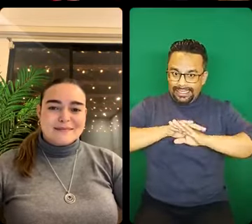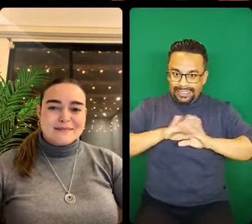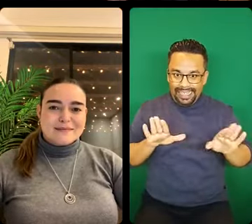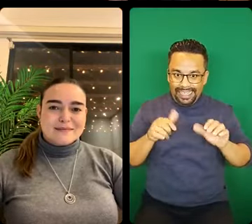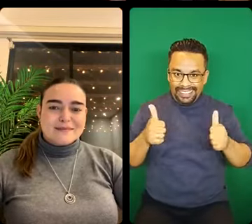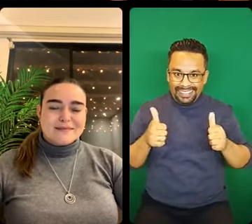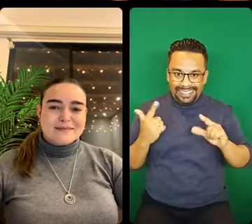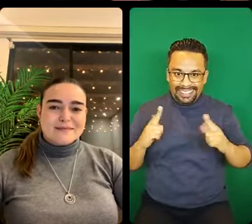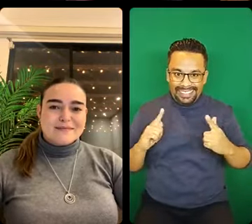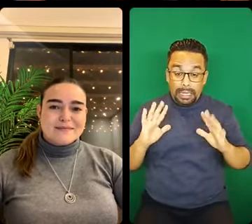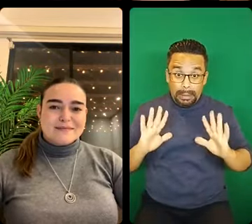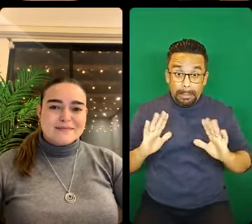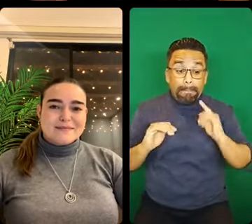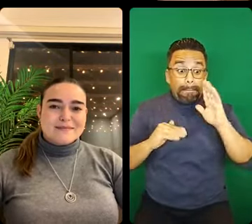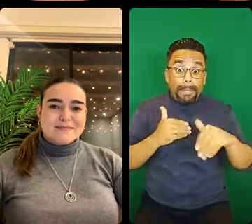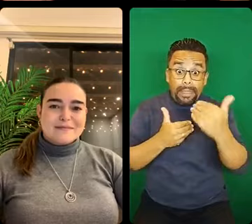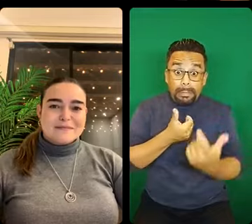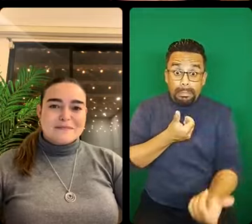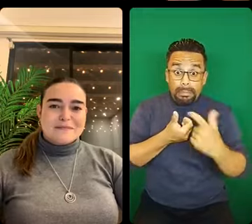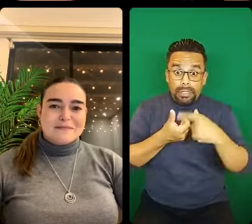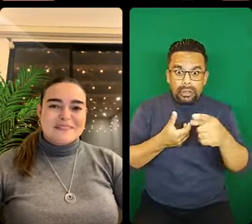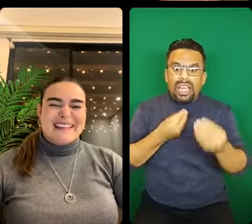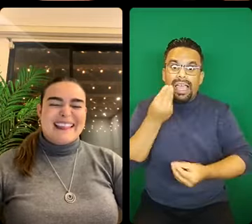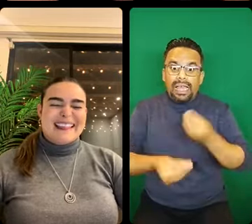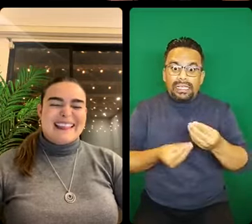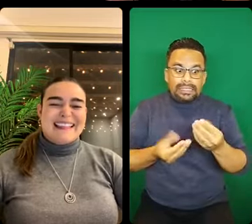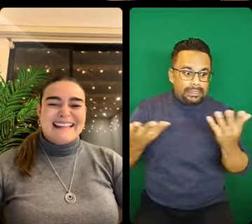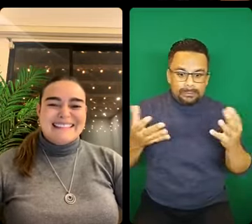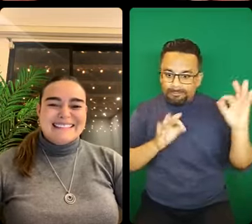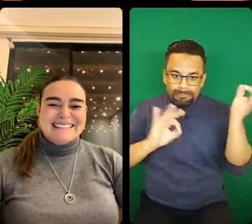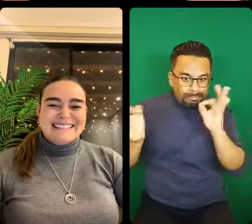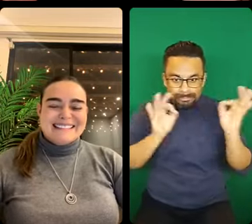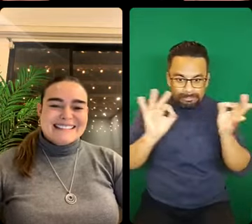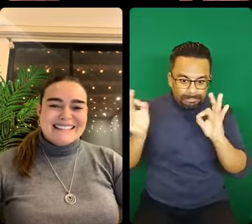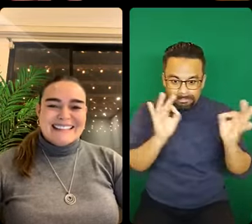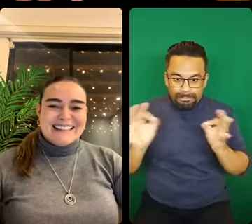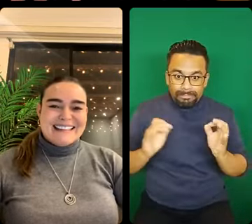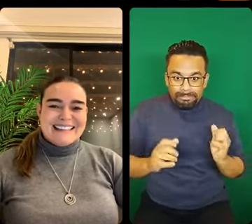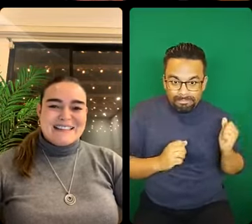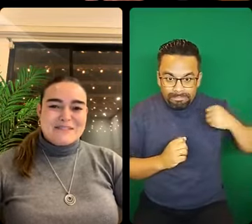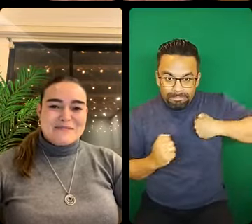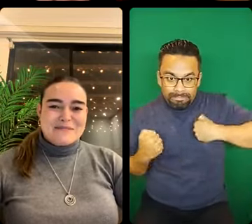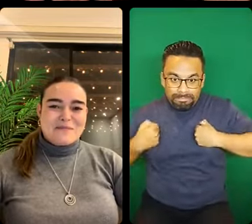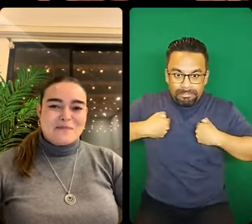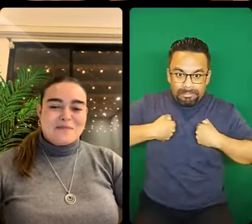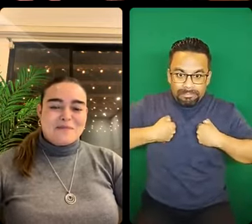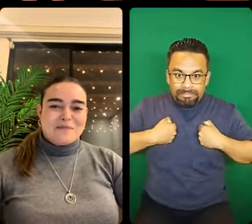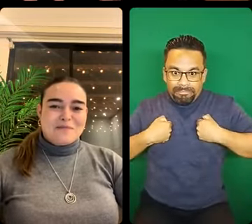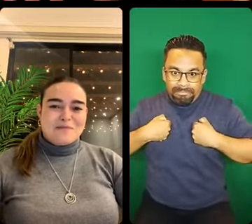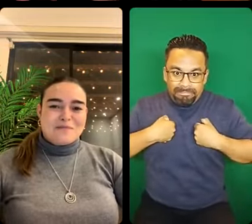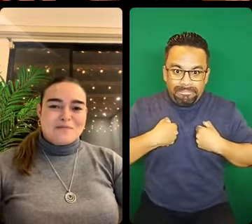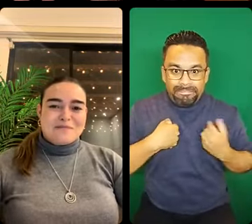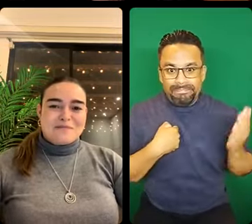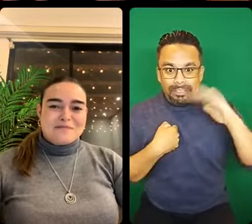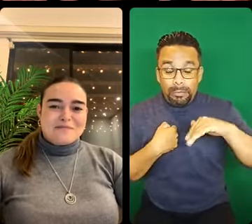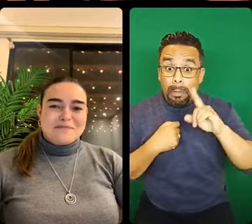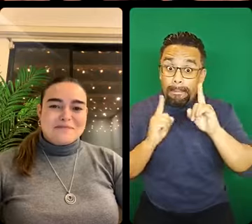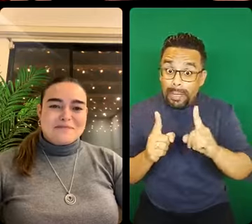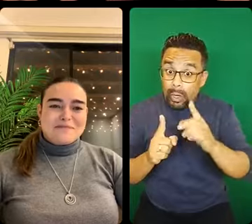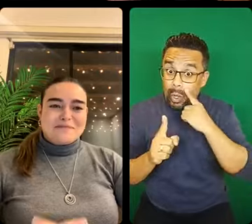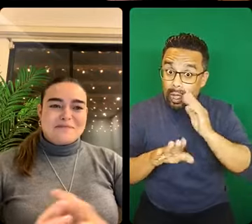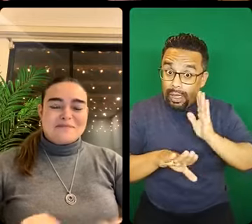se viene ahorita es que ustedes empiecen a armar maleticas, empiecen a organizar todo para que nos veamos en septiembre, pero todavía no pueden arrancar sus